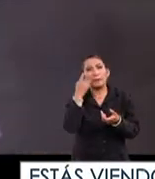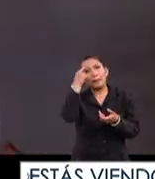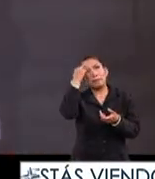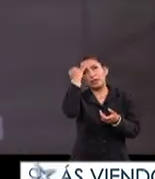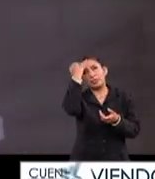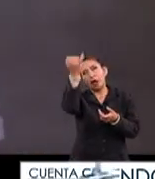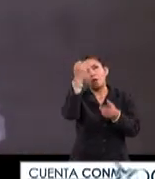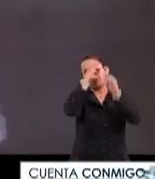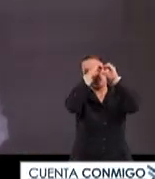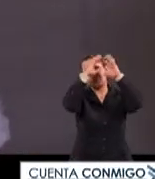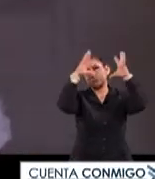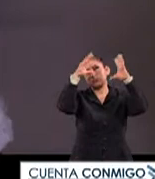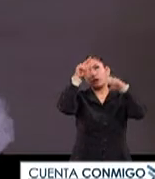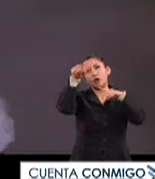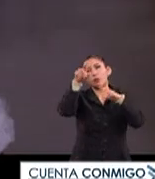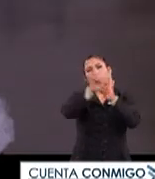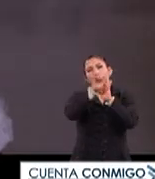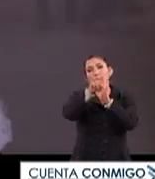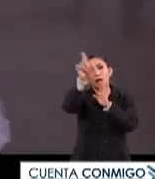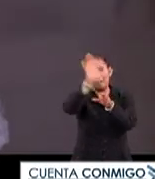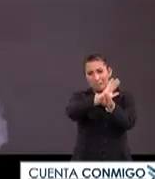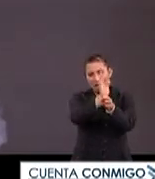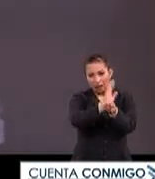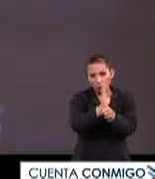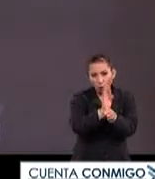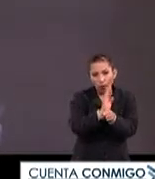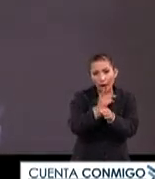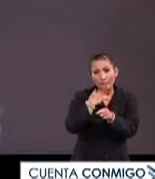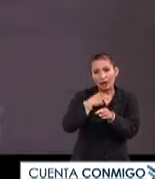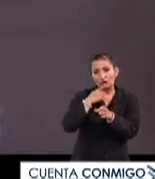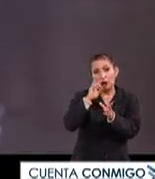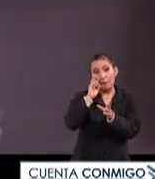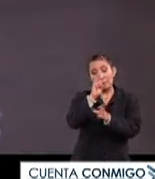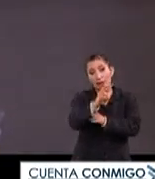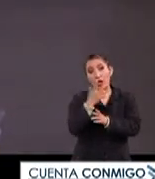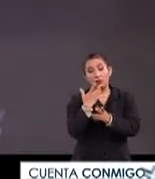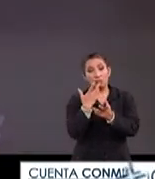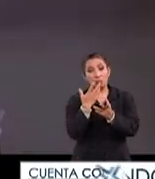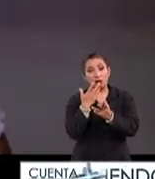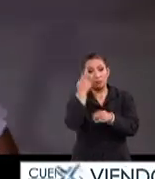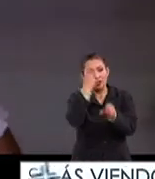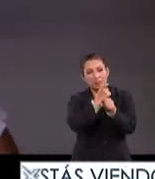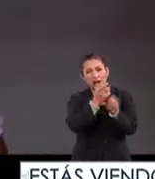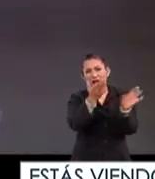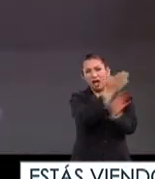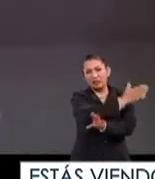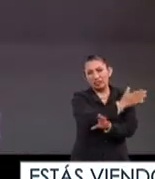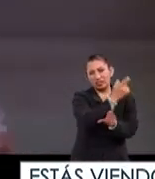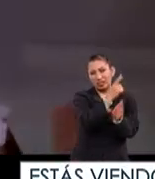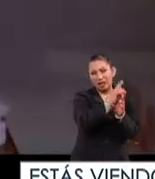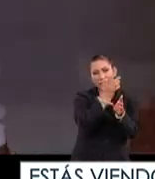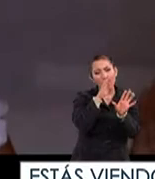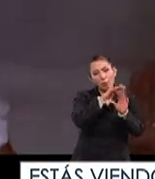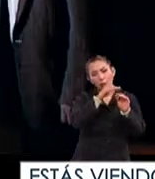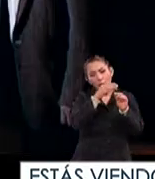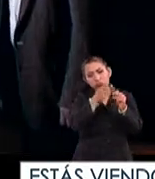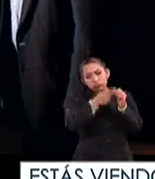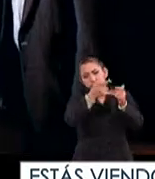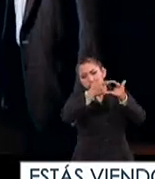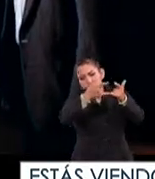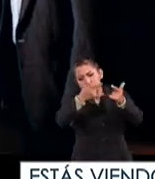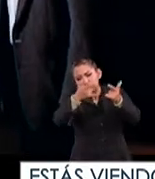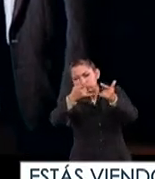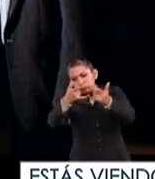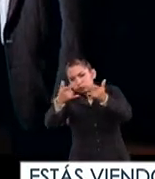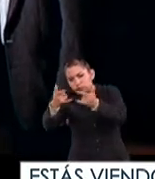mente una de las películas que la gente considera como de las primeras películas que muestran un plano secuencia.